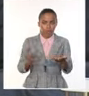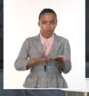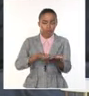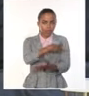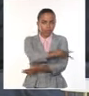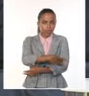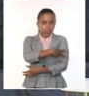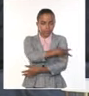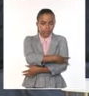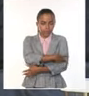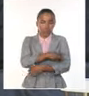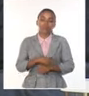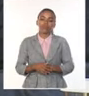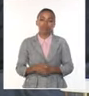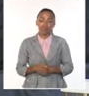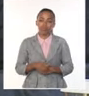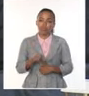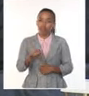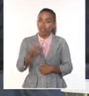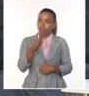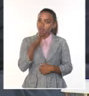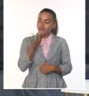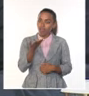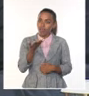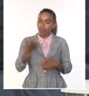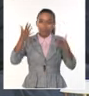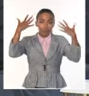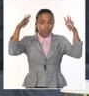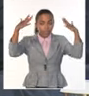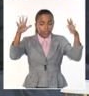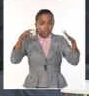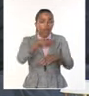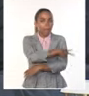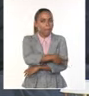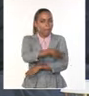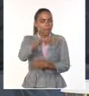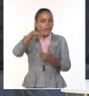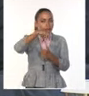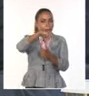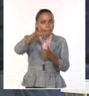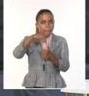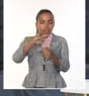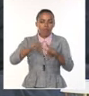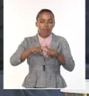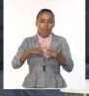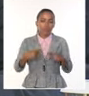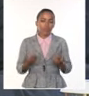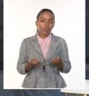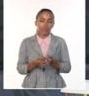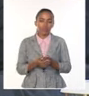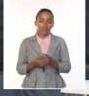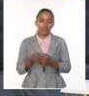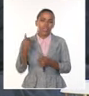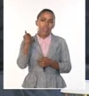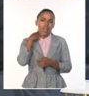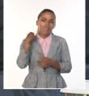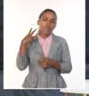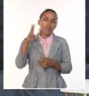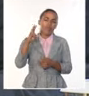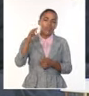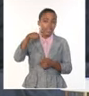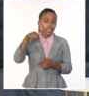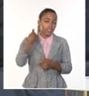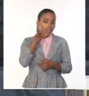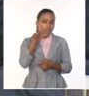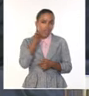Es esta una oportunidad para felicitar a Armenia por la presidencia de la Unión en el 2024 y al señor